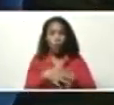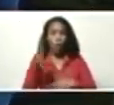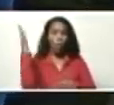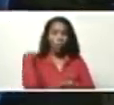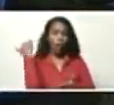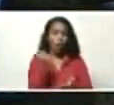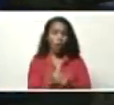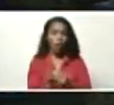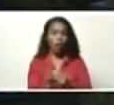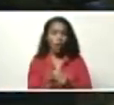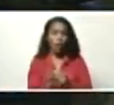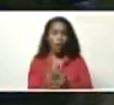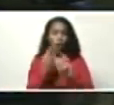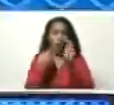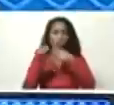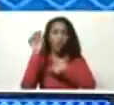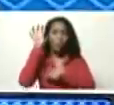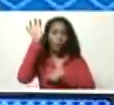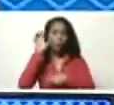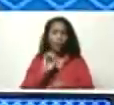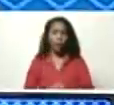traidores, los vendepatrias,